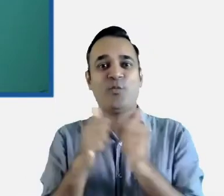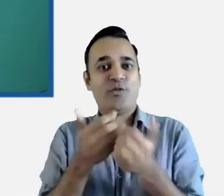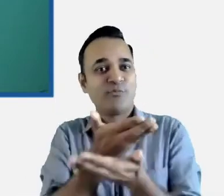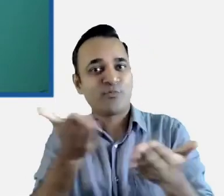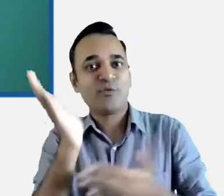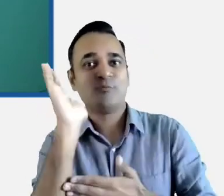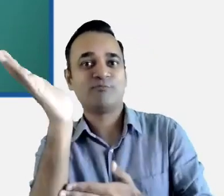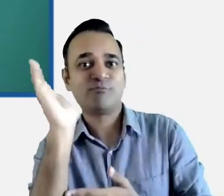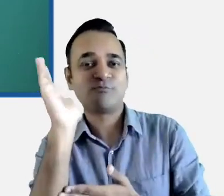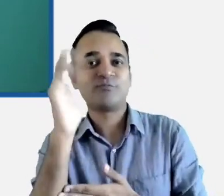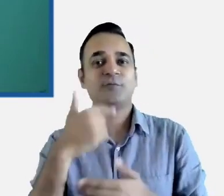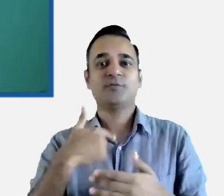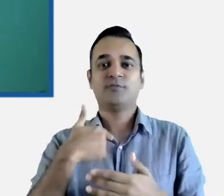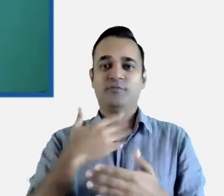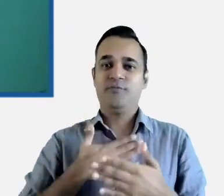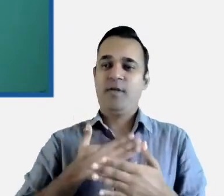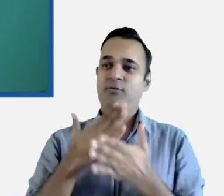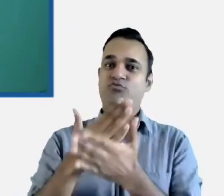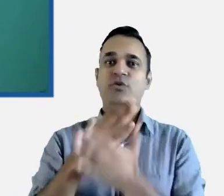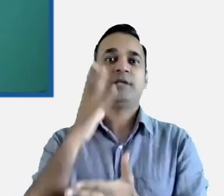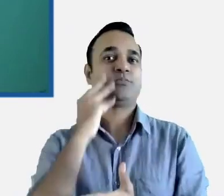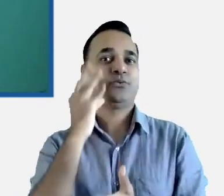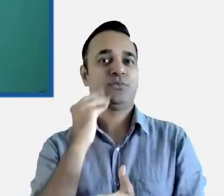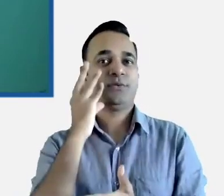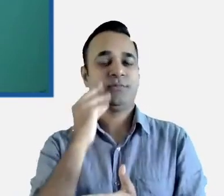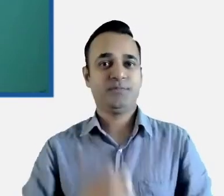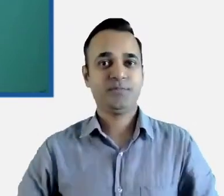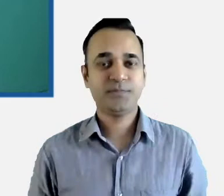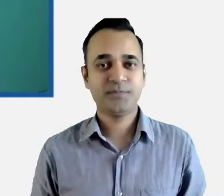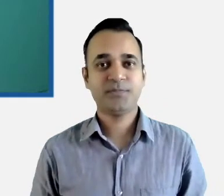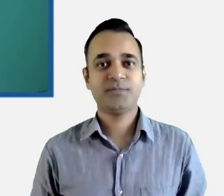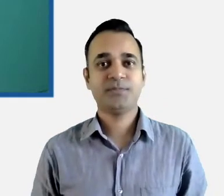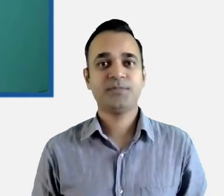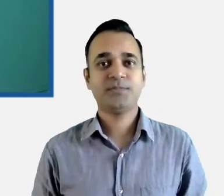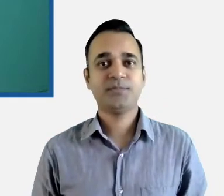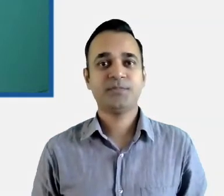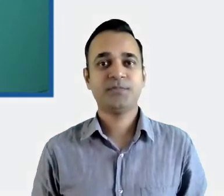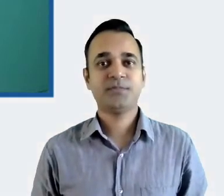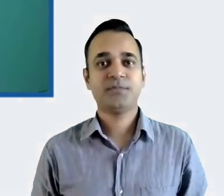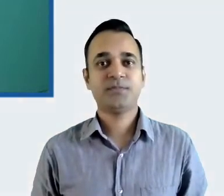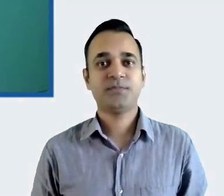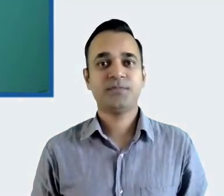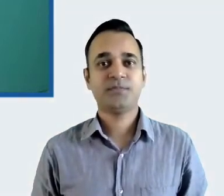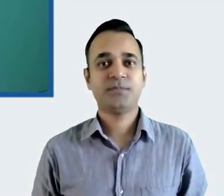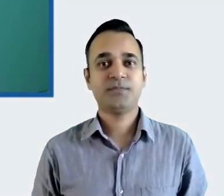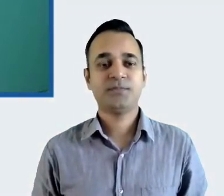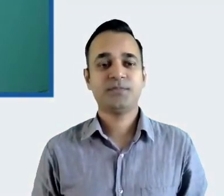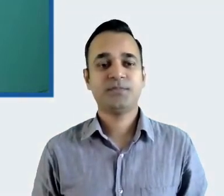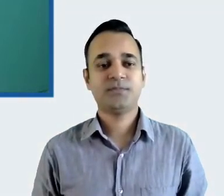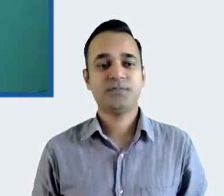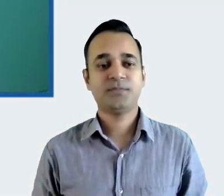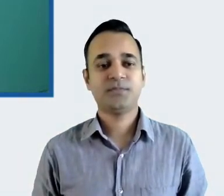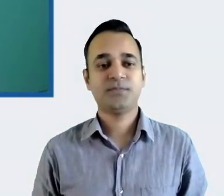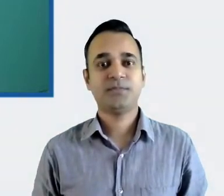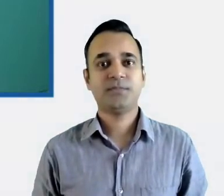alejado de la zona más central del país de Costa Rica, una zona pues, que es hermosa y cuenta con una zona costera muy amplia que